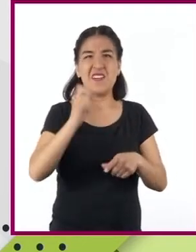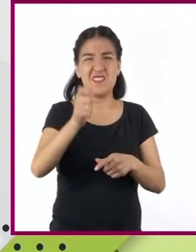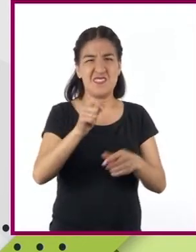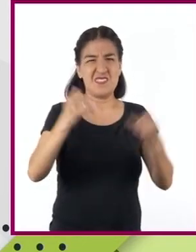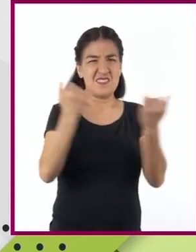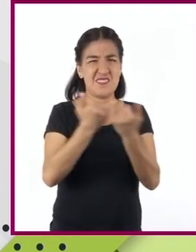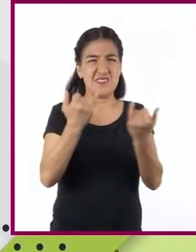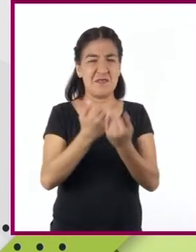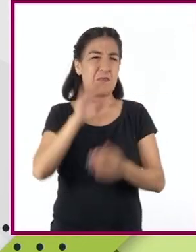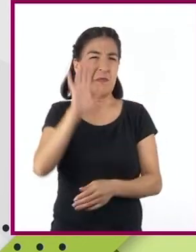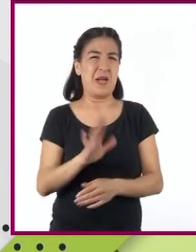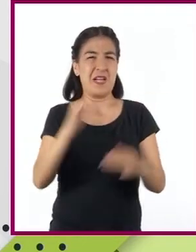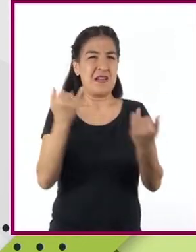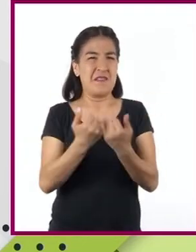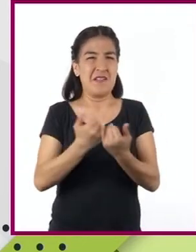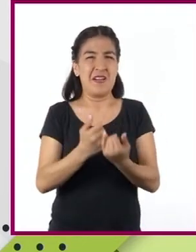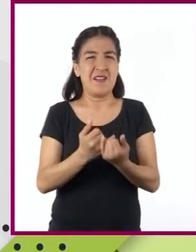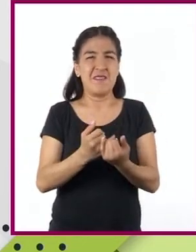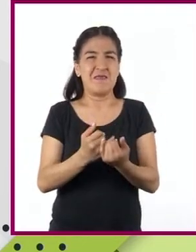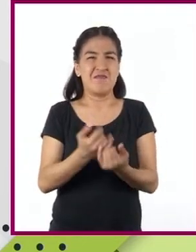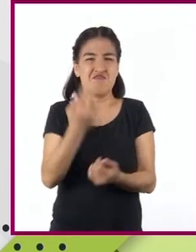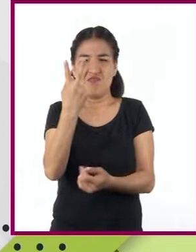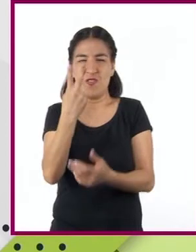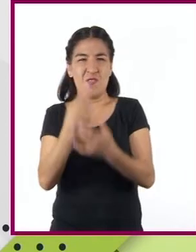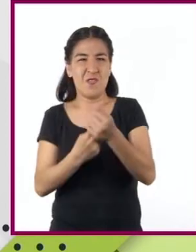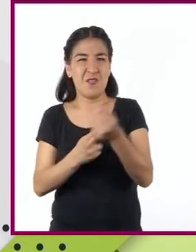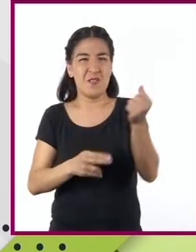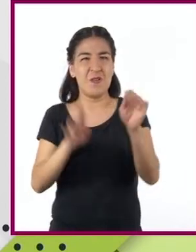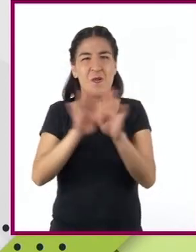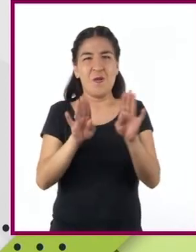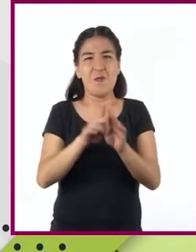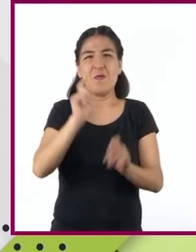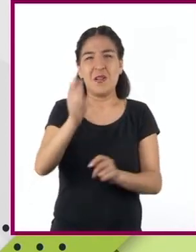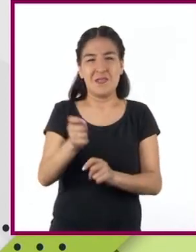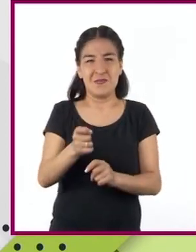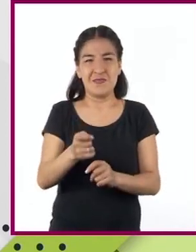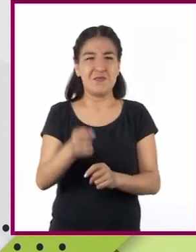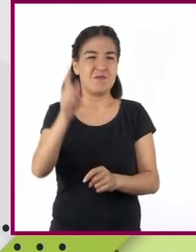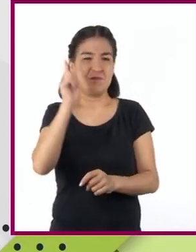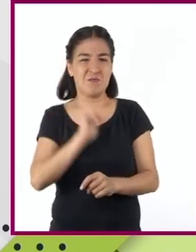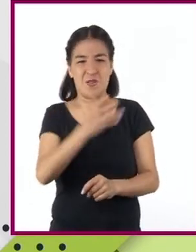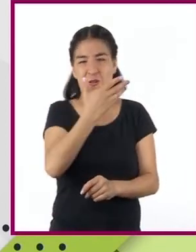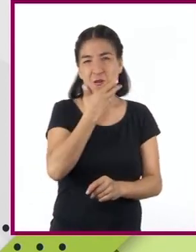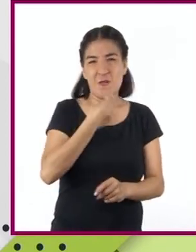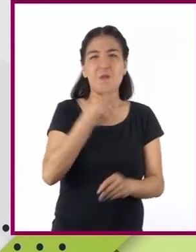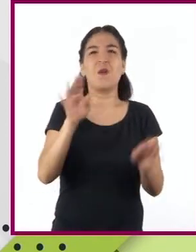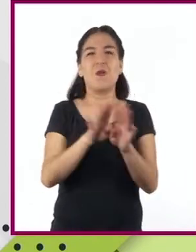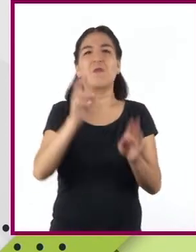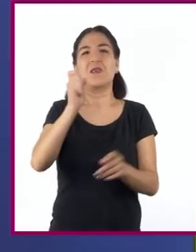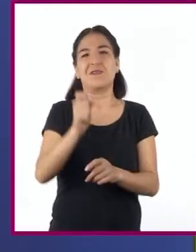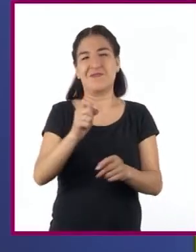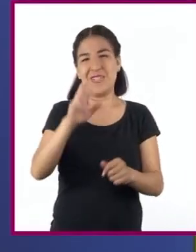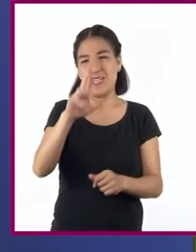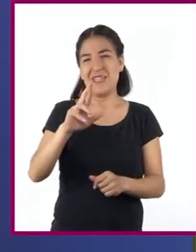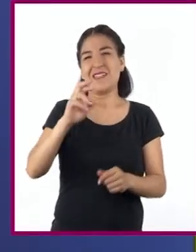estamos observando uno de los dos tipos de fecundación, que es otra estrategia de la reproducción